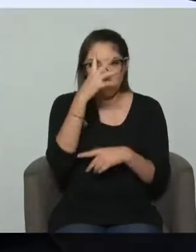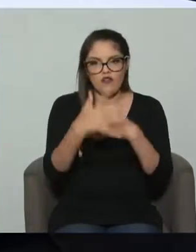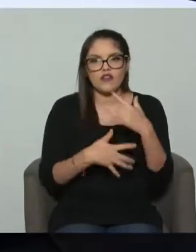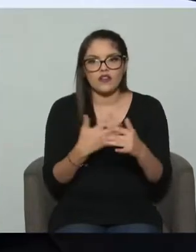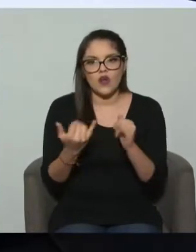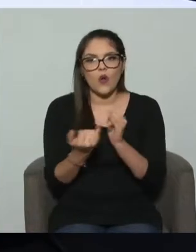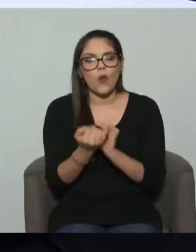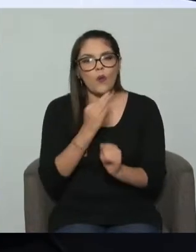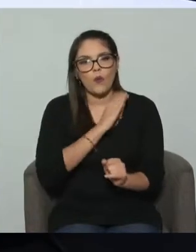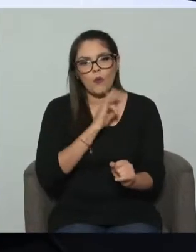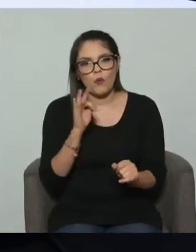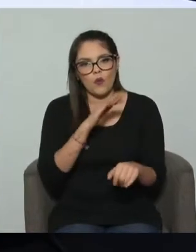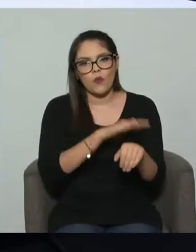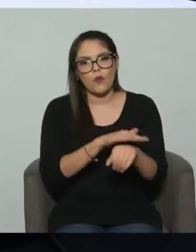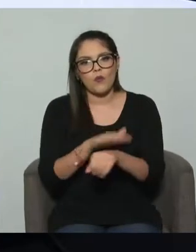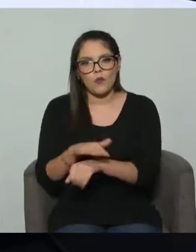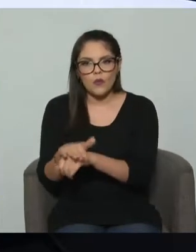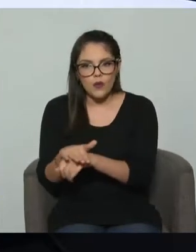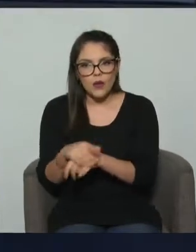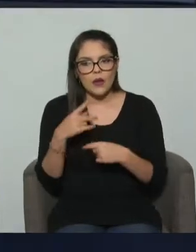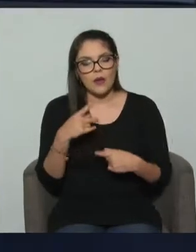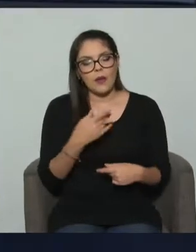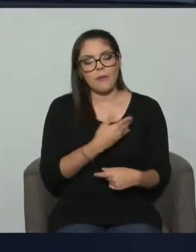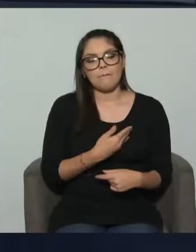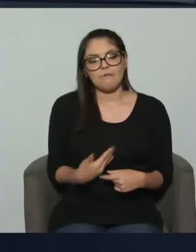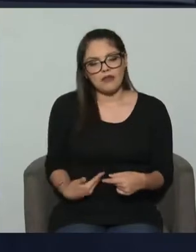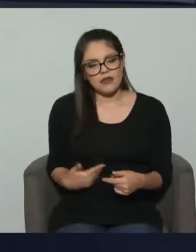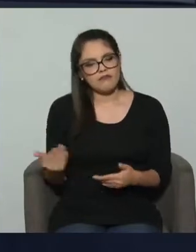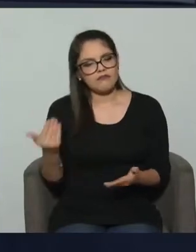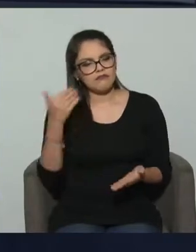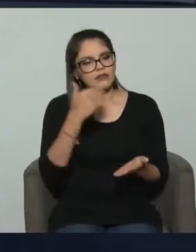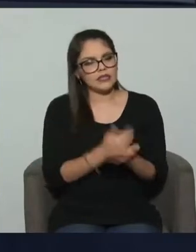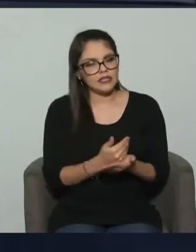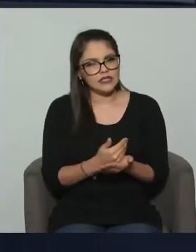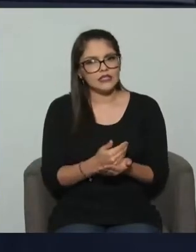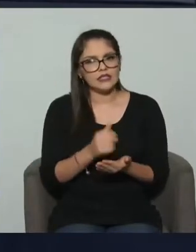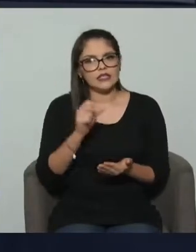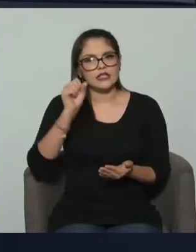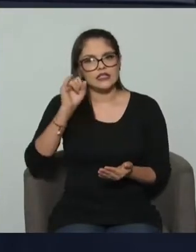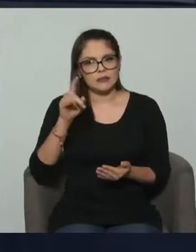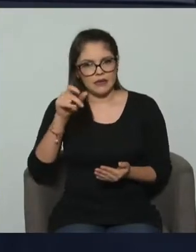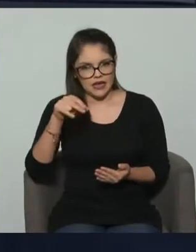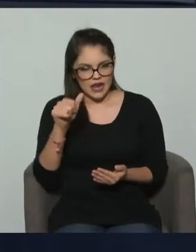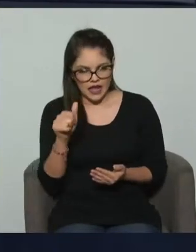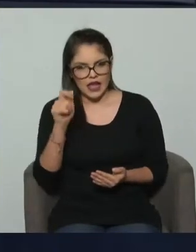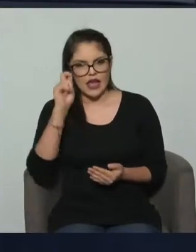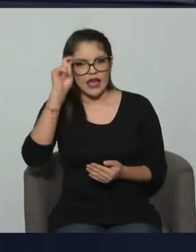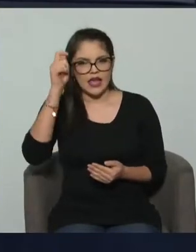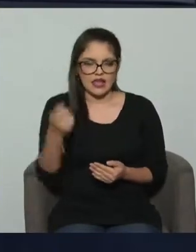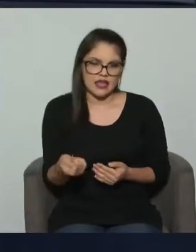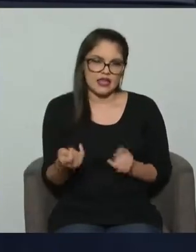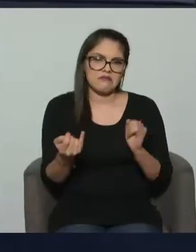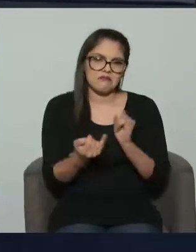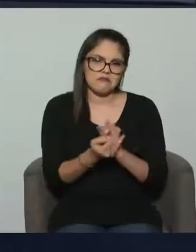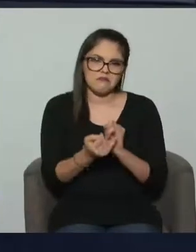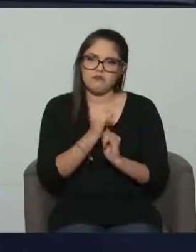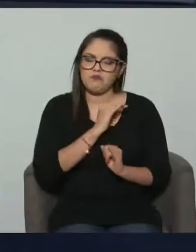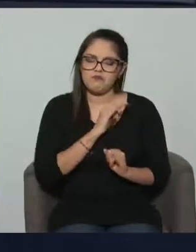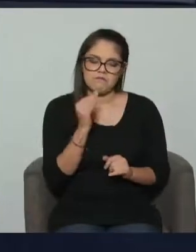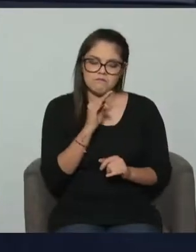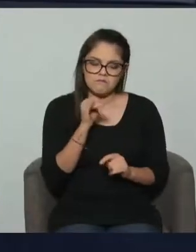convocar al Ejecutivo a que asista al CIPINA, a la reunión de CIPINA, una reunión de CIPINA extraordinaria para